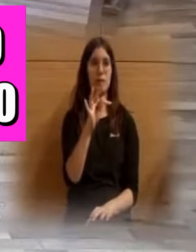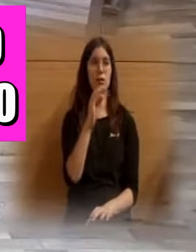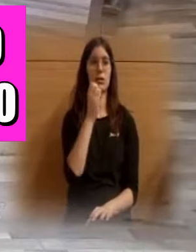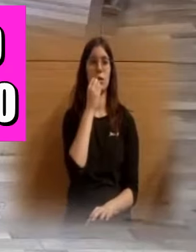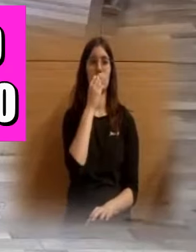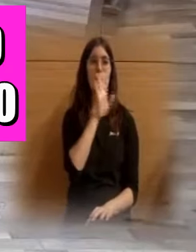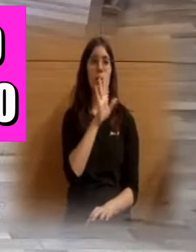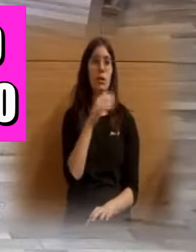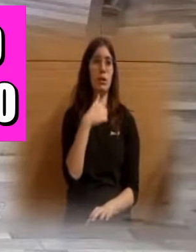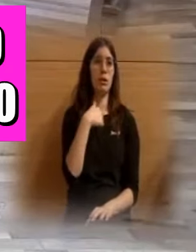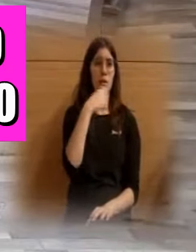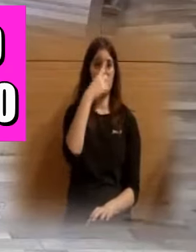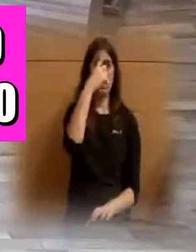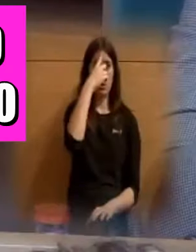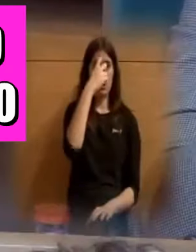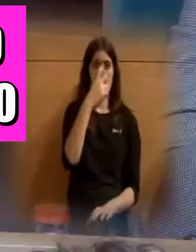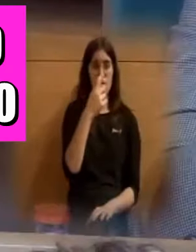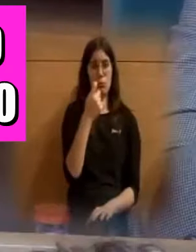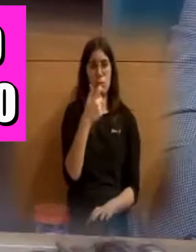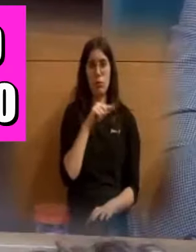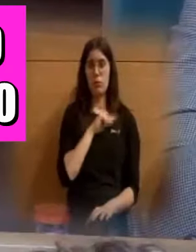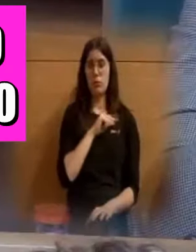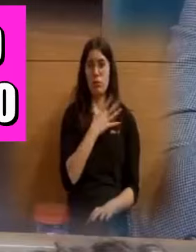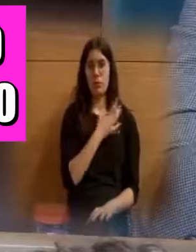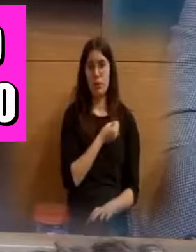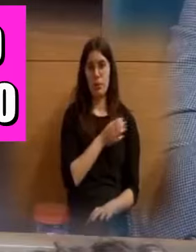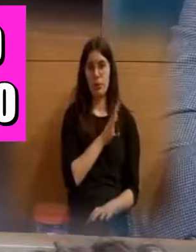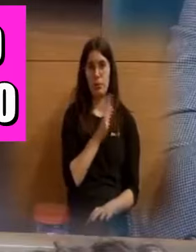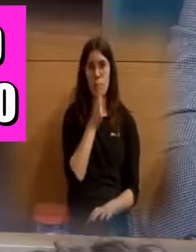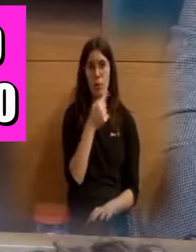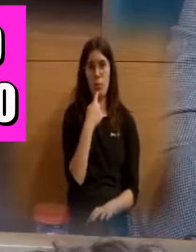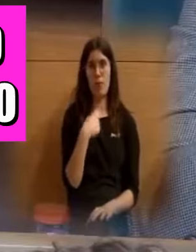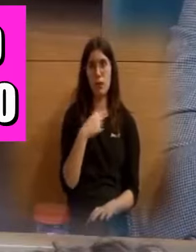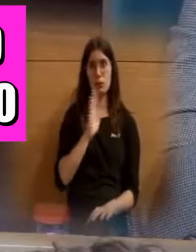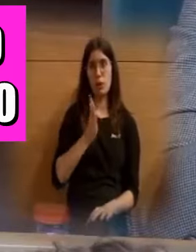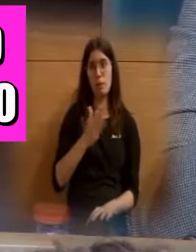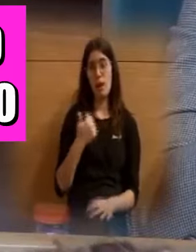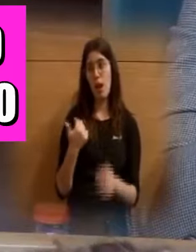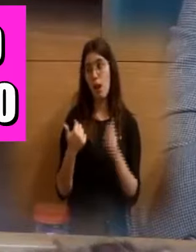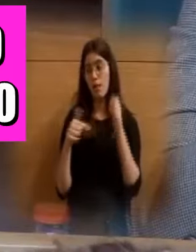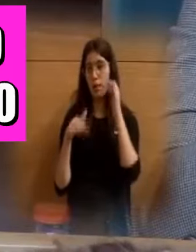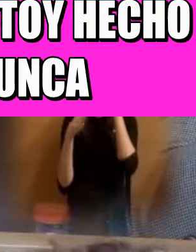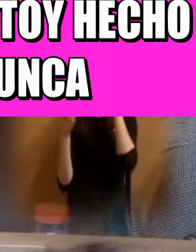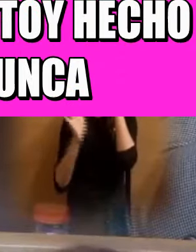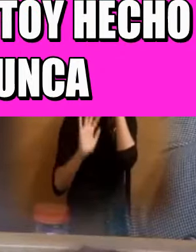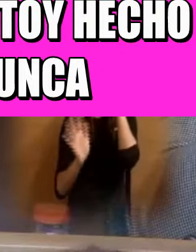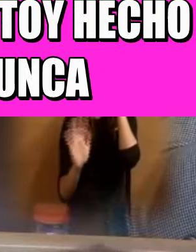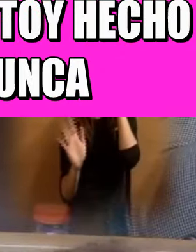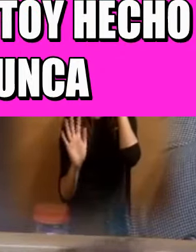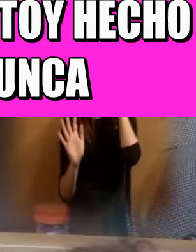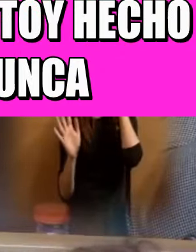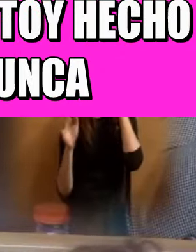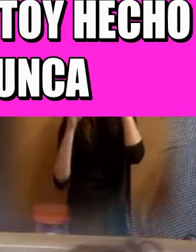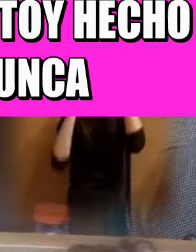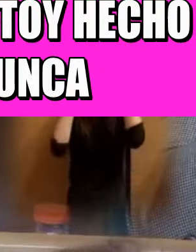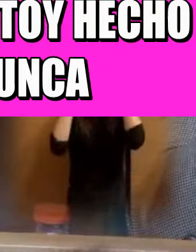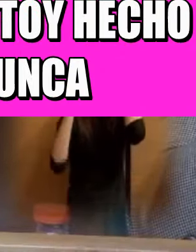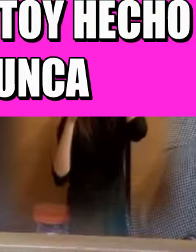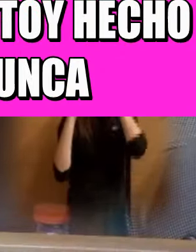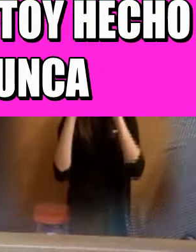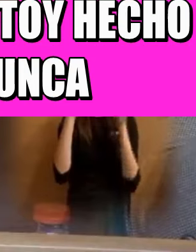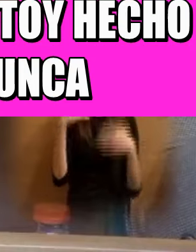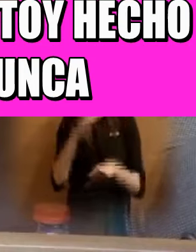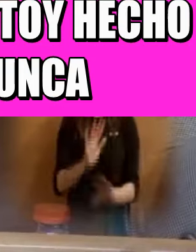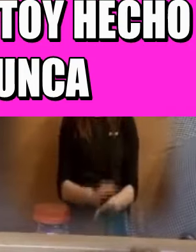bueno que hemos sac una miqueta de malc para di en criminal en un ple Pues no sé no est acostumbrado yo a